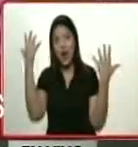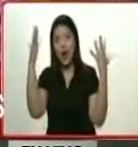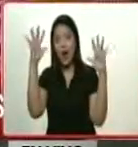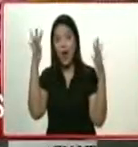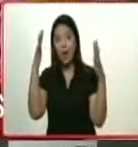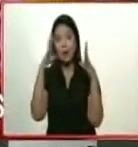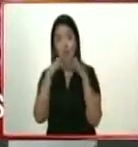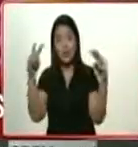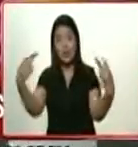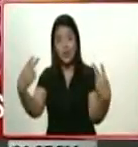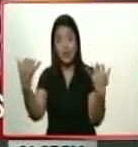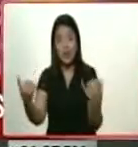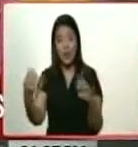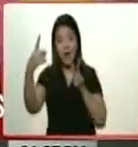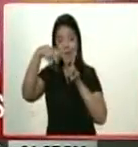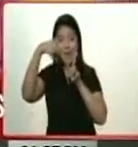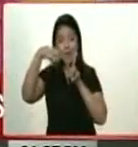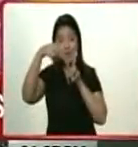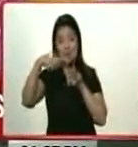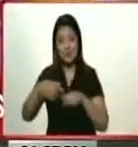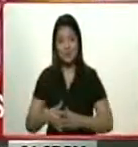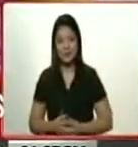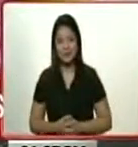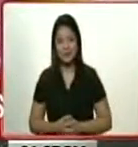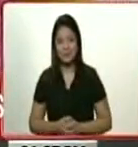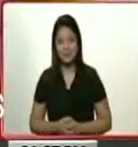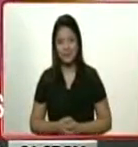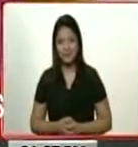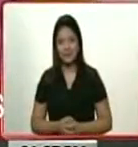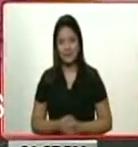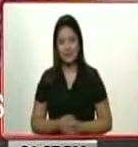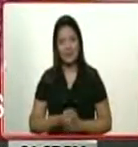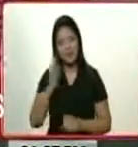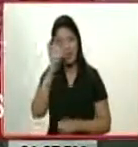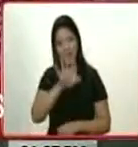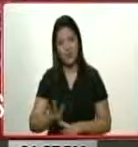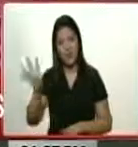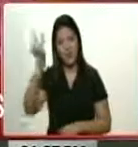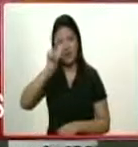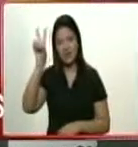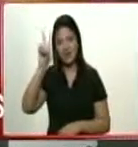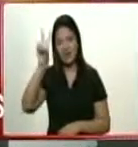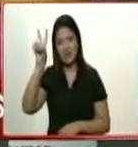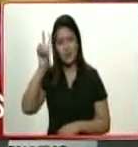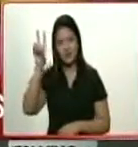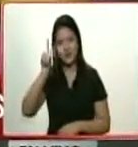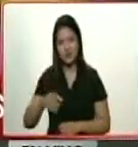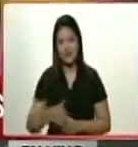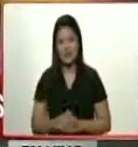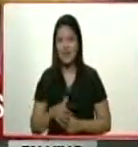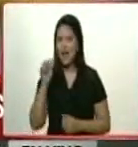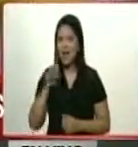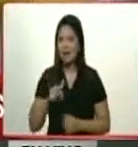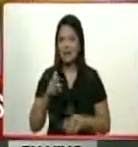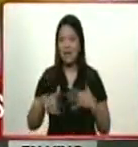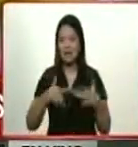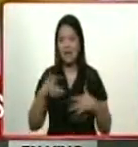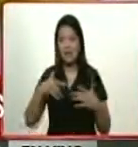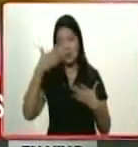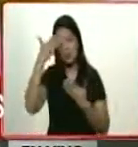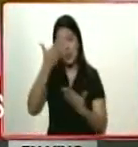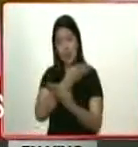aplauso, nos diga esas buenas nuevas para los caficultores. Bienvenido, Iván. Sí, muy buenos días,